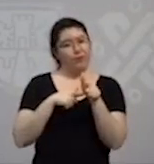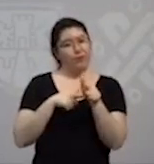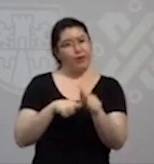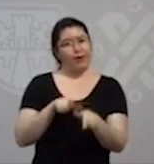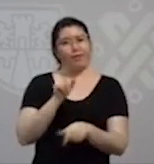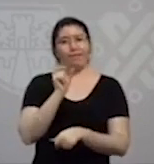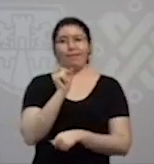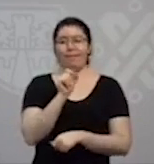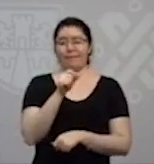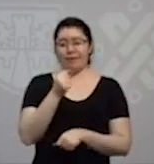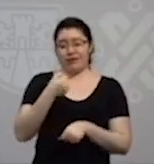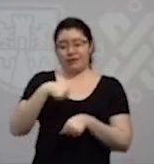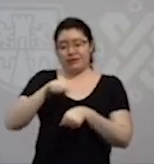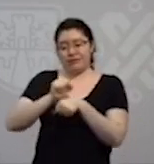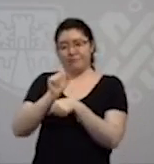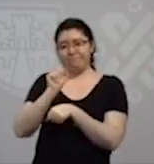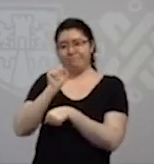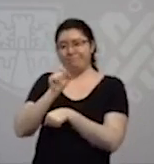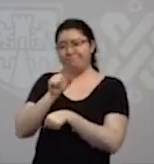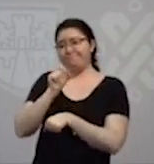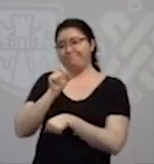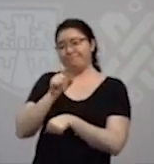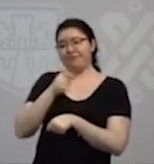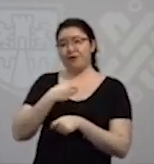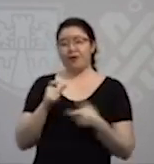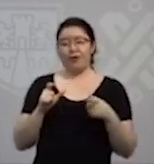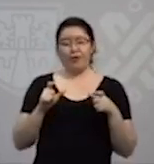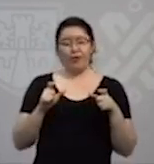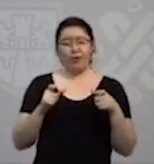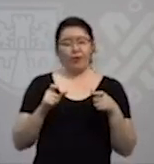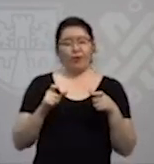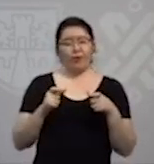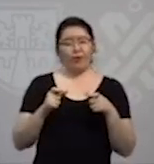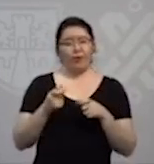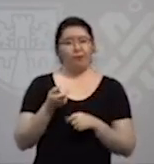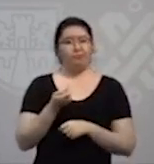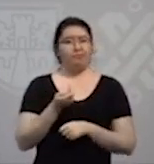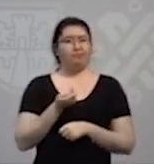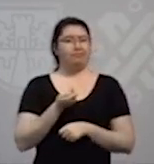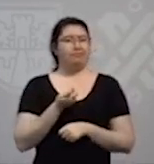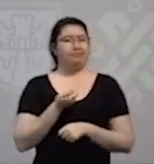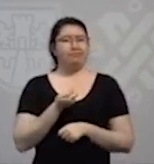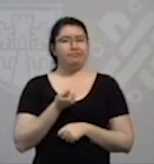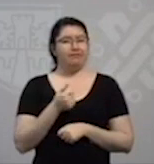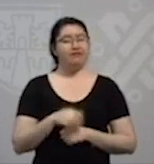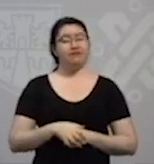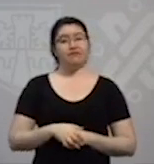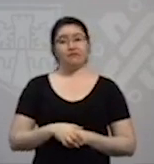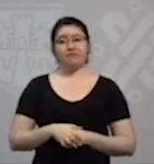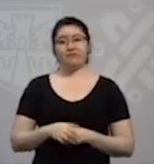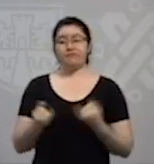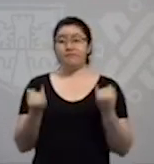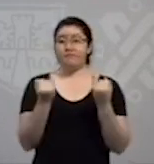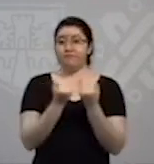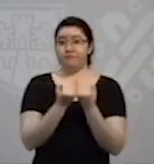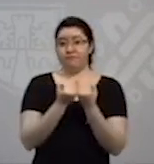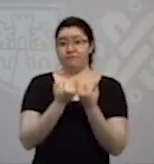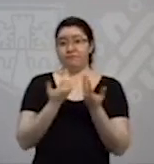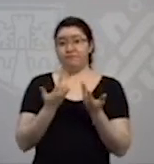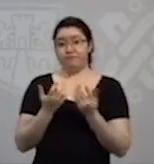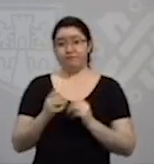últimas semanas, con una ligera disminución en los últimos días. Y en el caso del